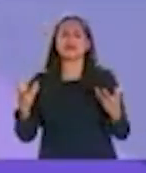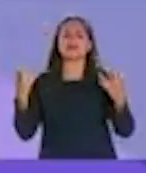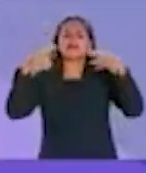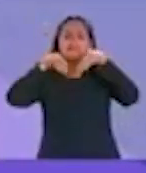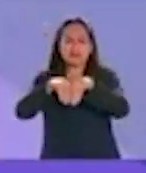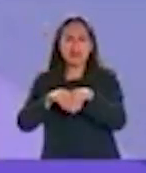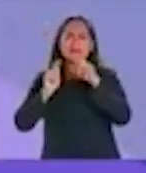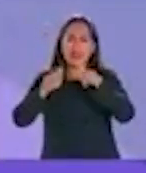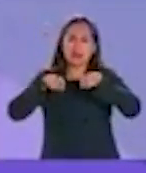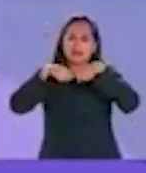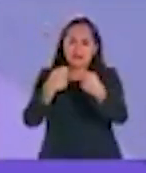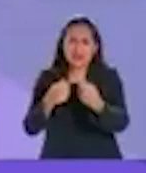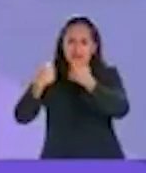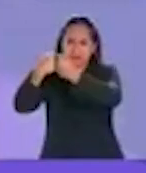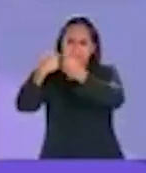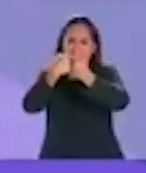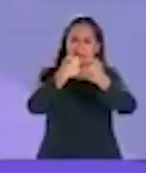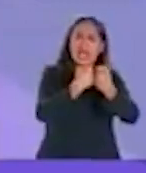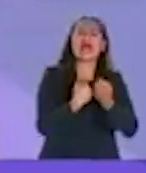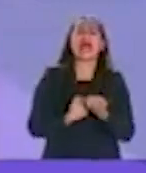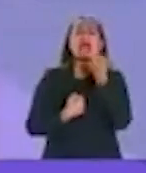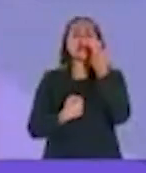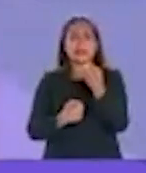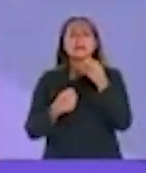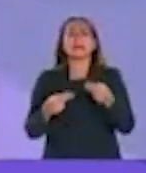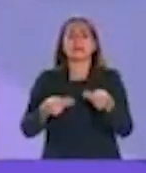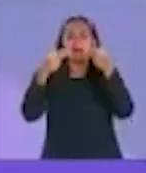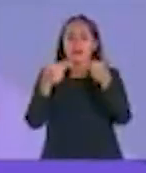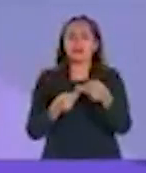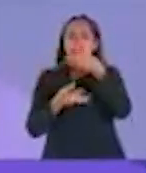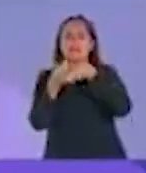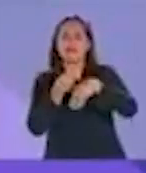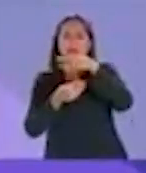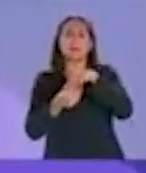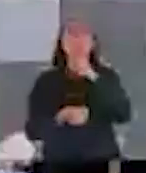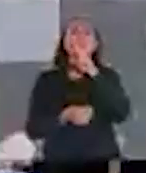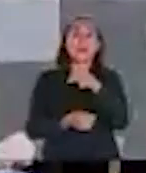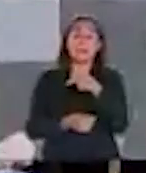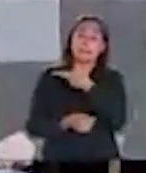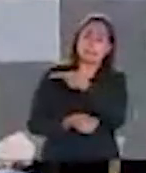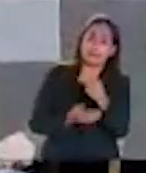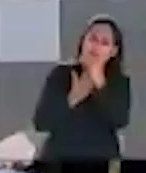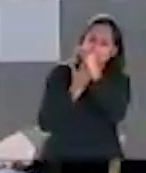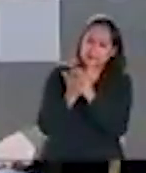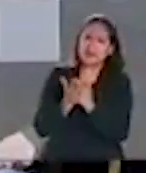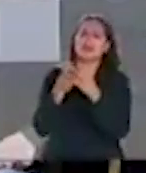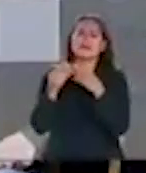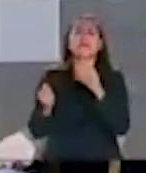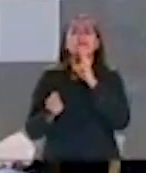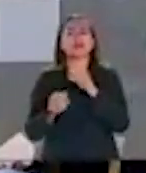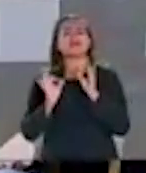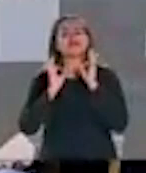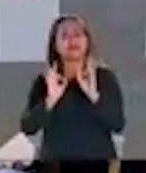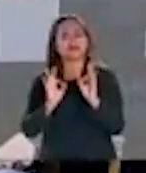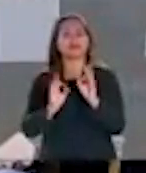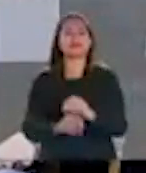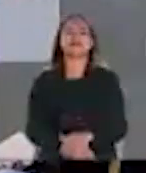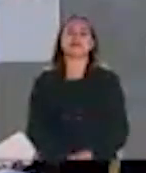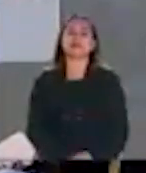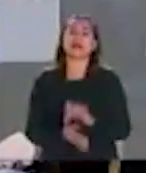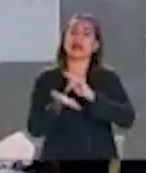empleo y en términos de negocio y de condiciones de bajar la pobreza pues ahí están muchas gracias candidato candidato a nadie